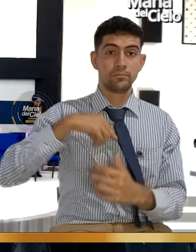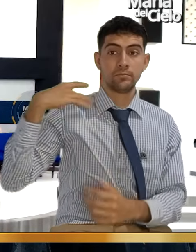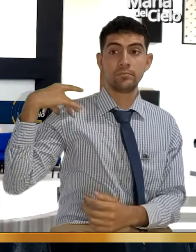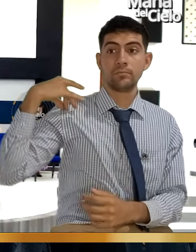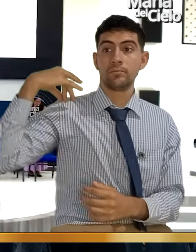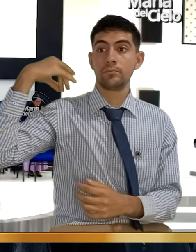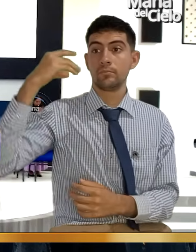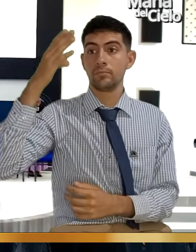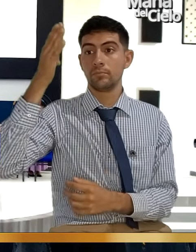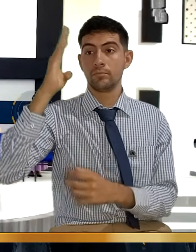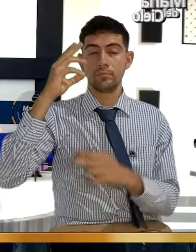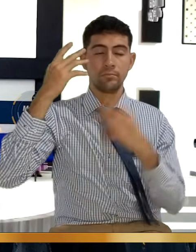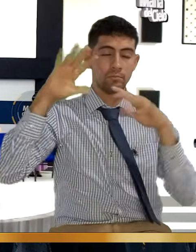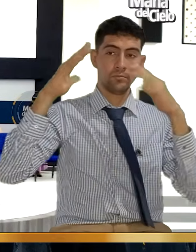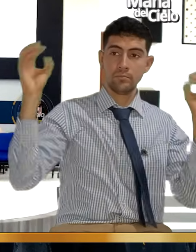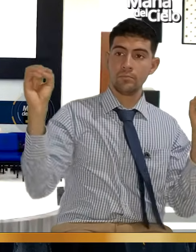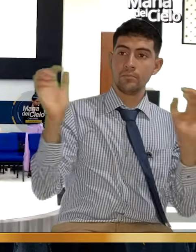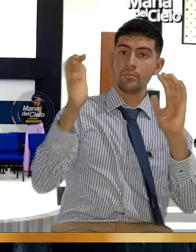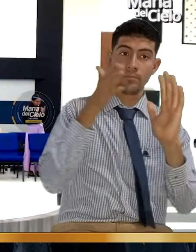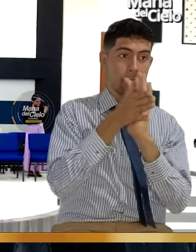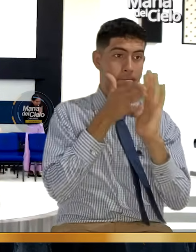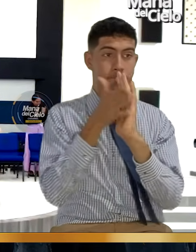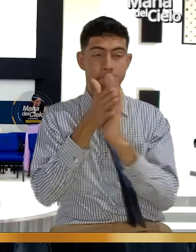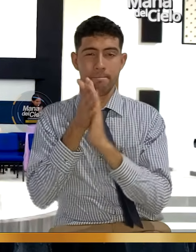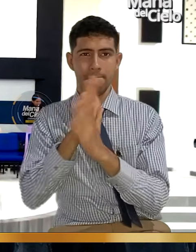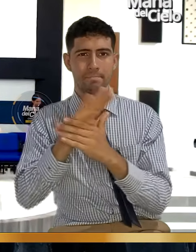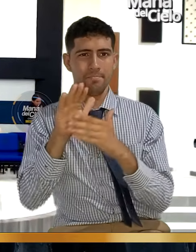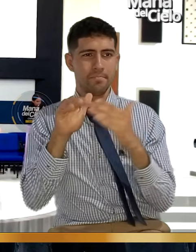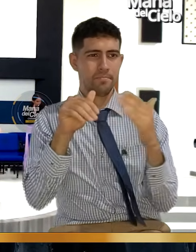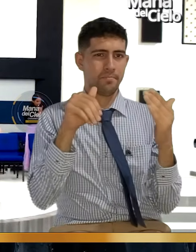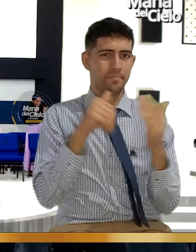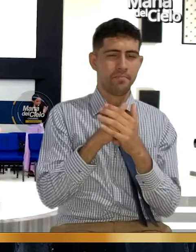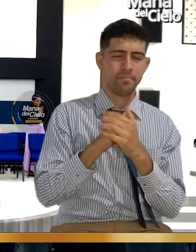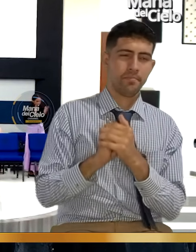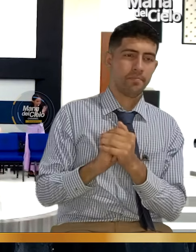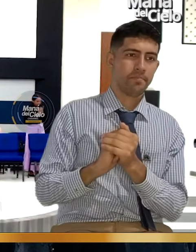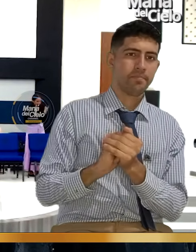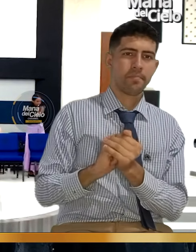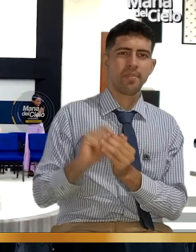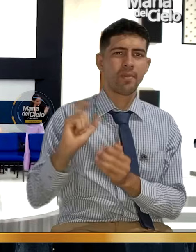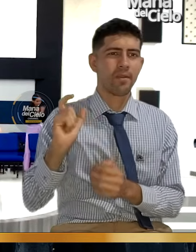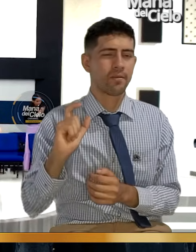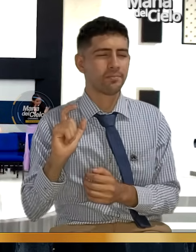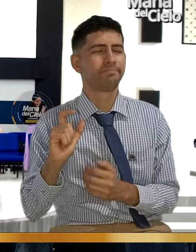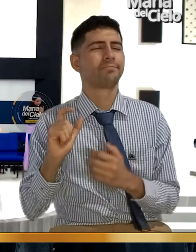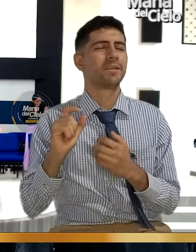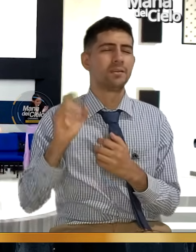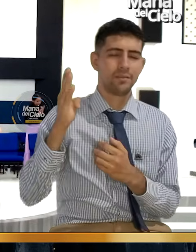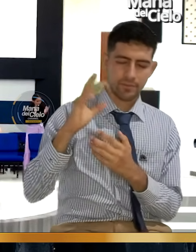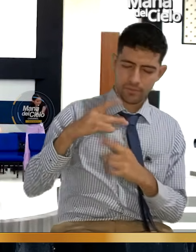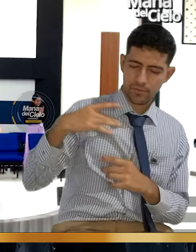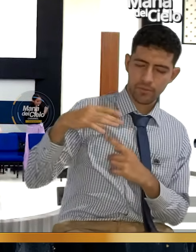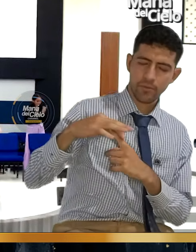Oh, no había caído en cuenta muchas cosas que hay en tu palabra. Ayúdanos a escudriñarla,